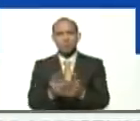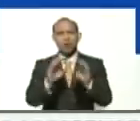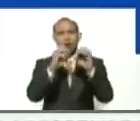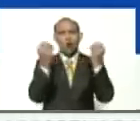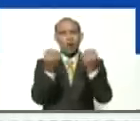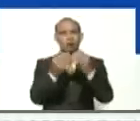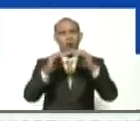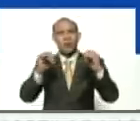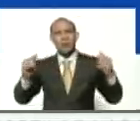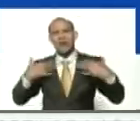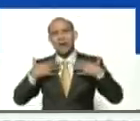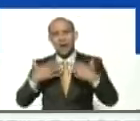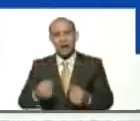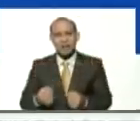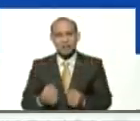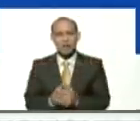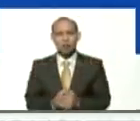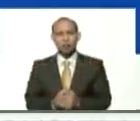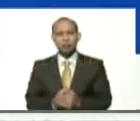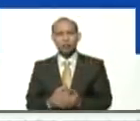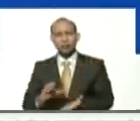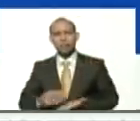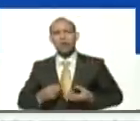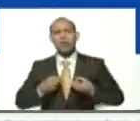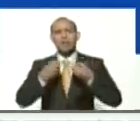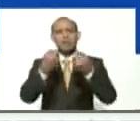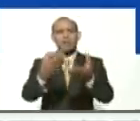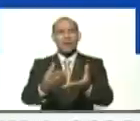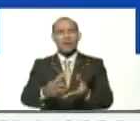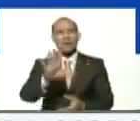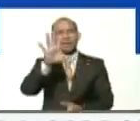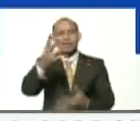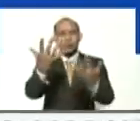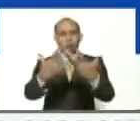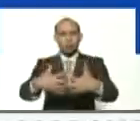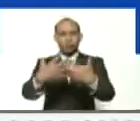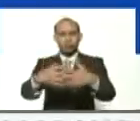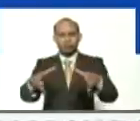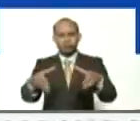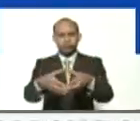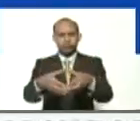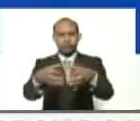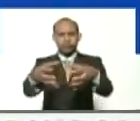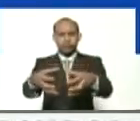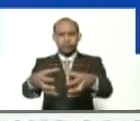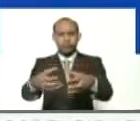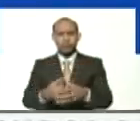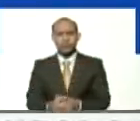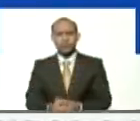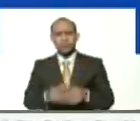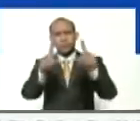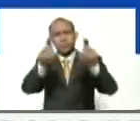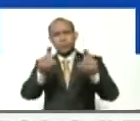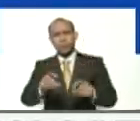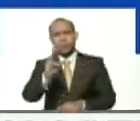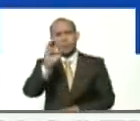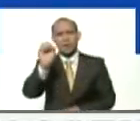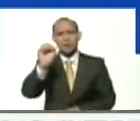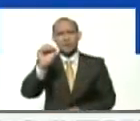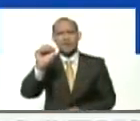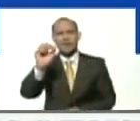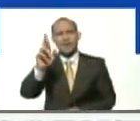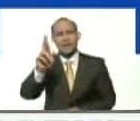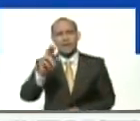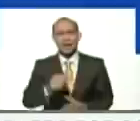de la salud su reciente donación de cinco máquinas especiales de pruebas pcr pruebas moleculares